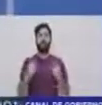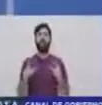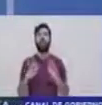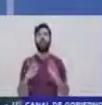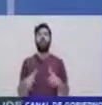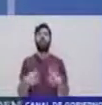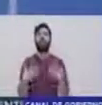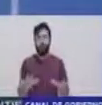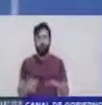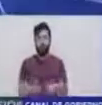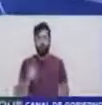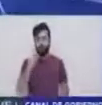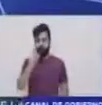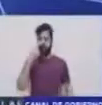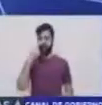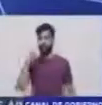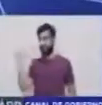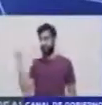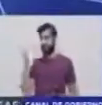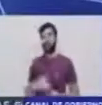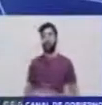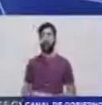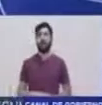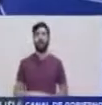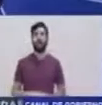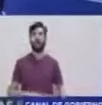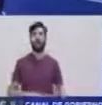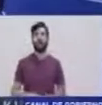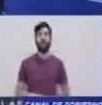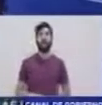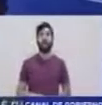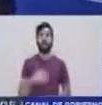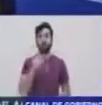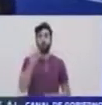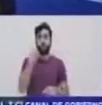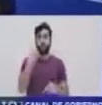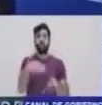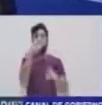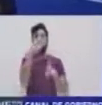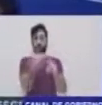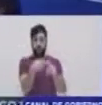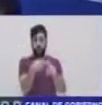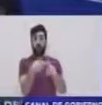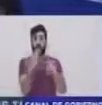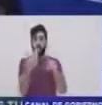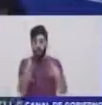vamos a realizar con las piernas en alto. Empezamos. En esta posición,